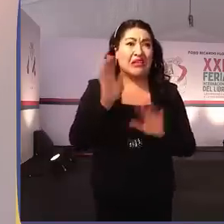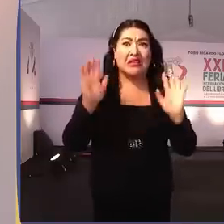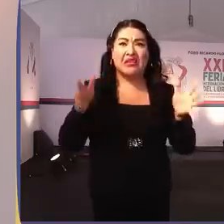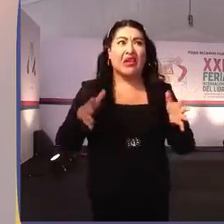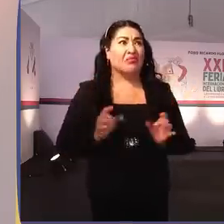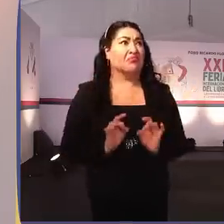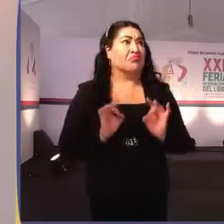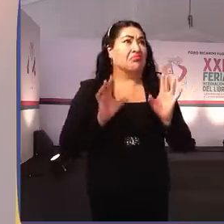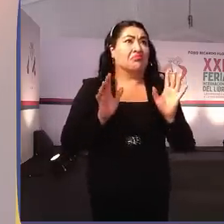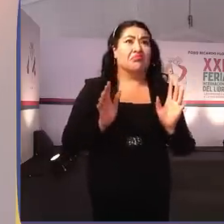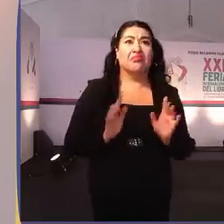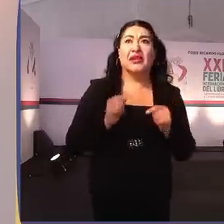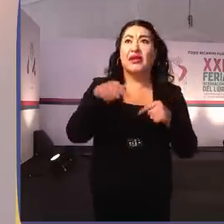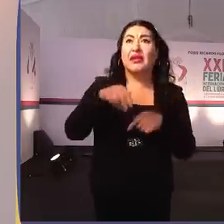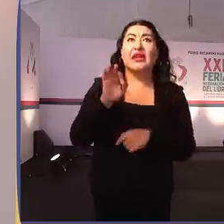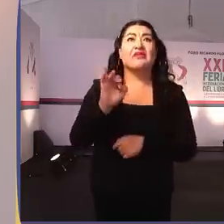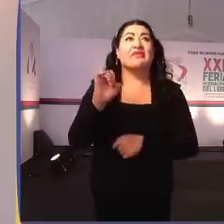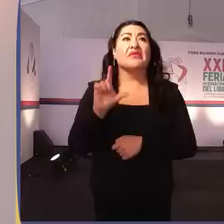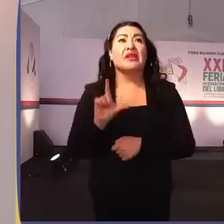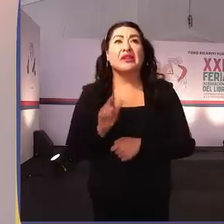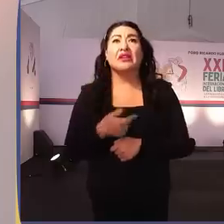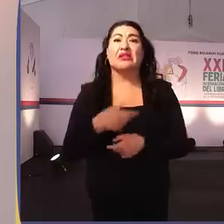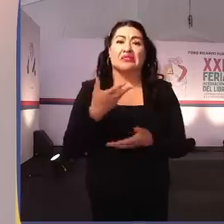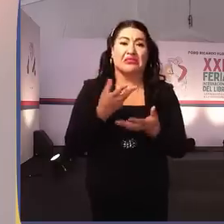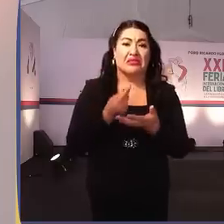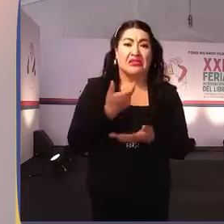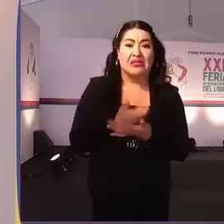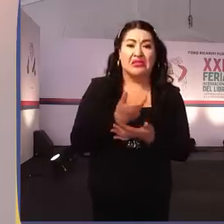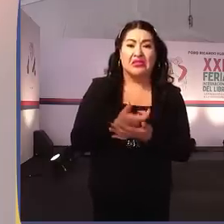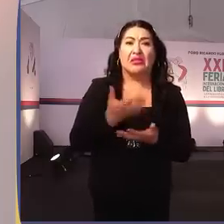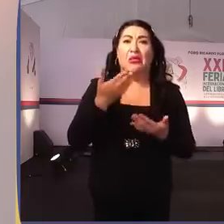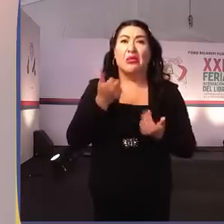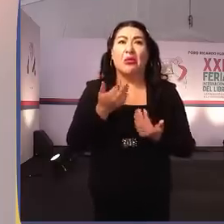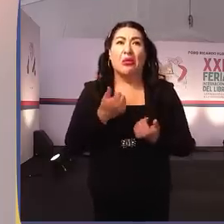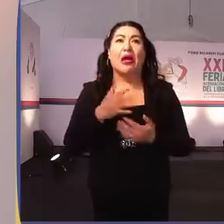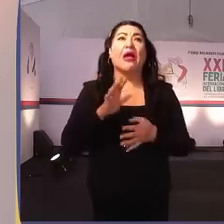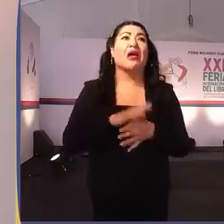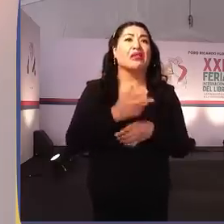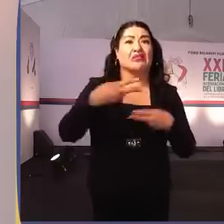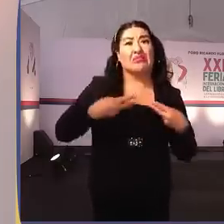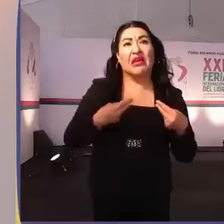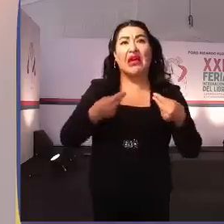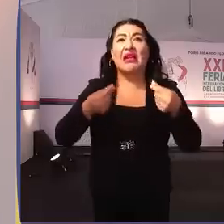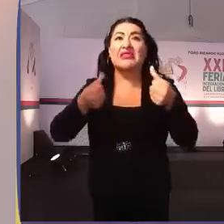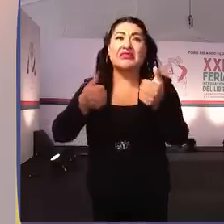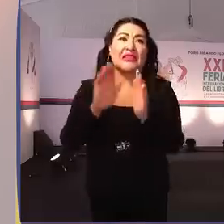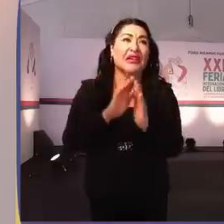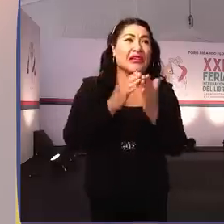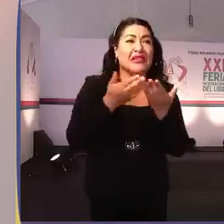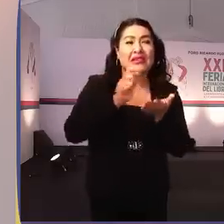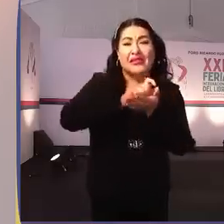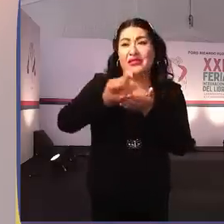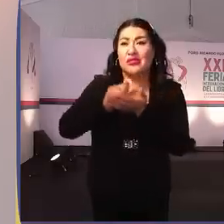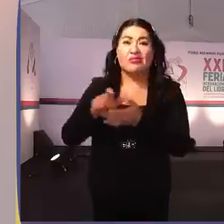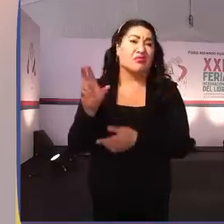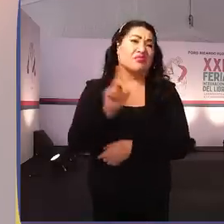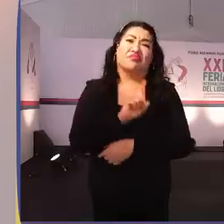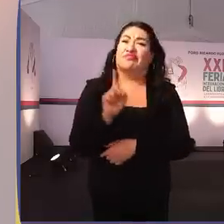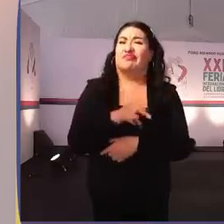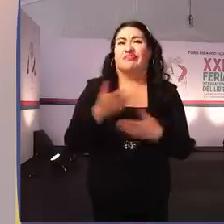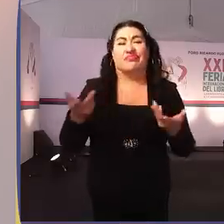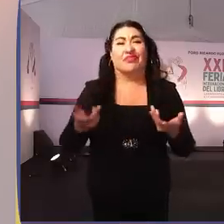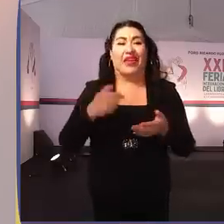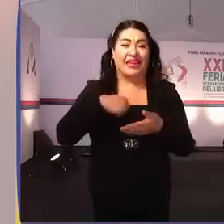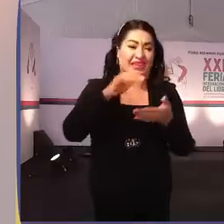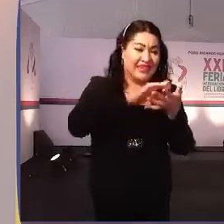que no nos alcanza la feria, que por andarla gastando en los libros de la feria de la Ciudad de México, ay no, y leyéndonos